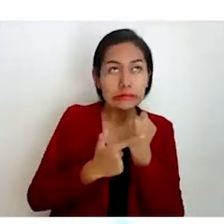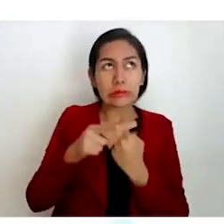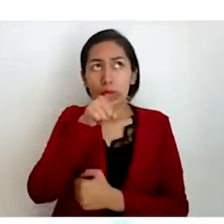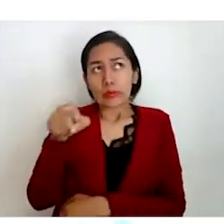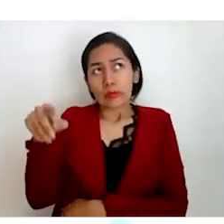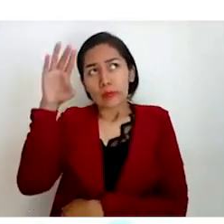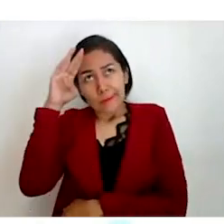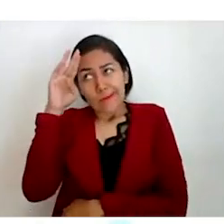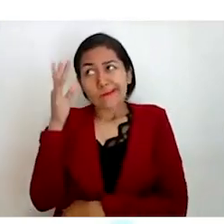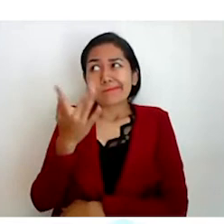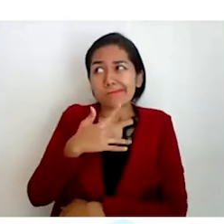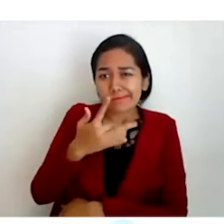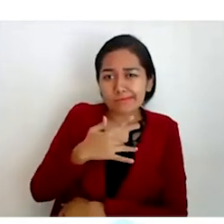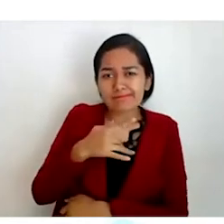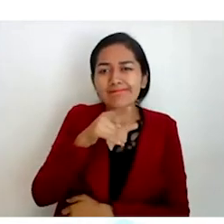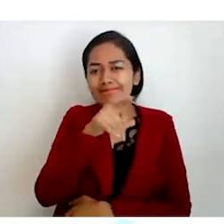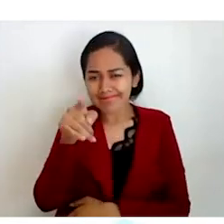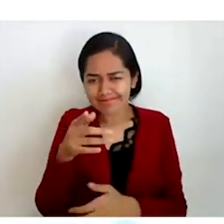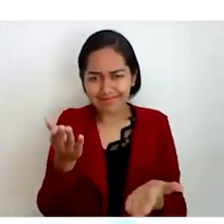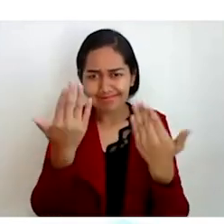las pandemias en el cine.